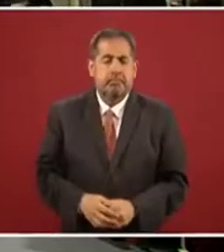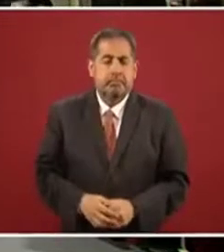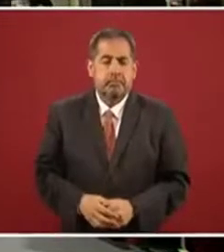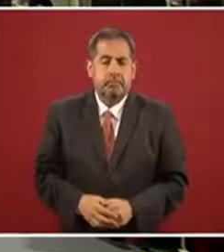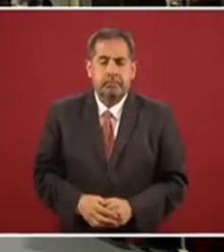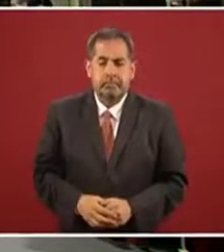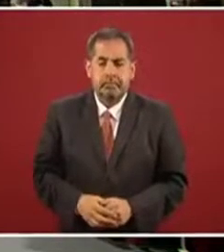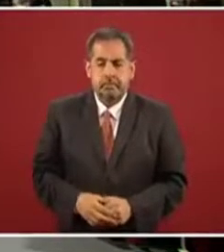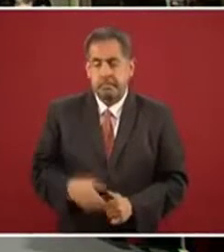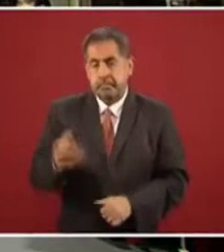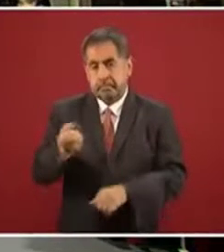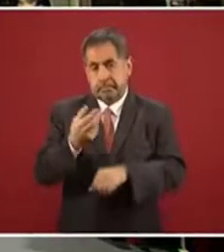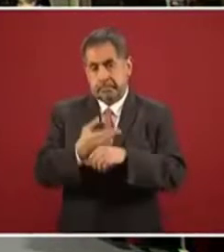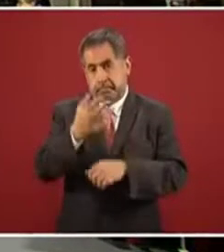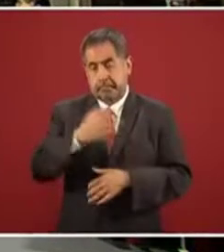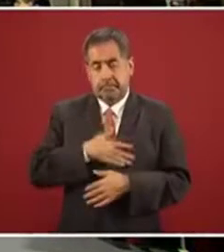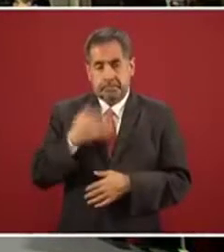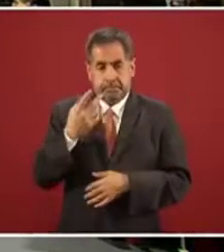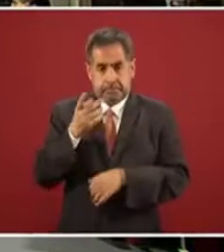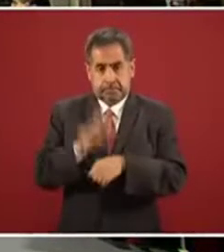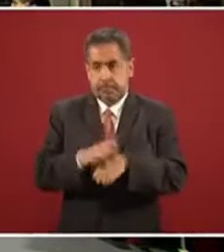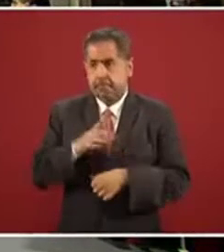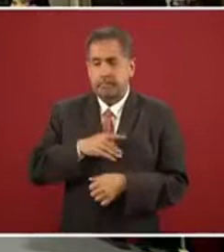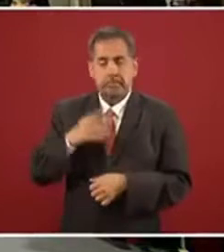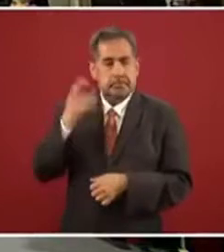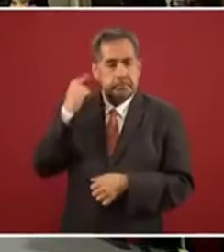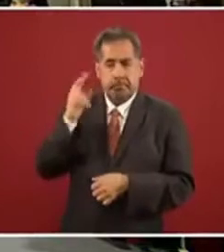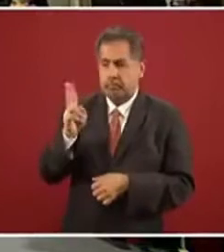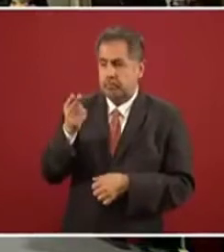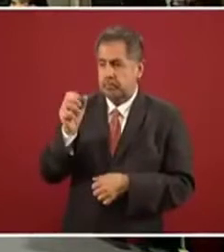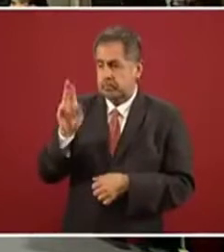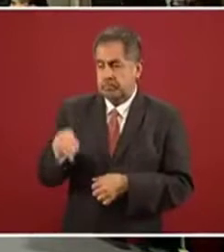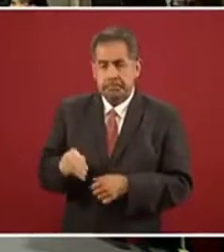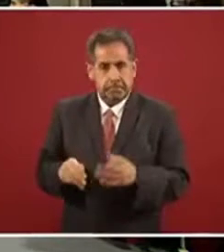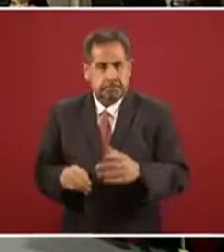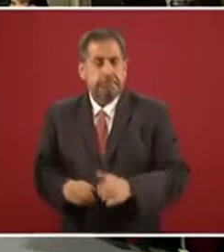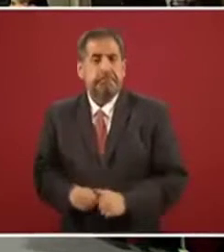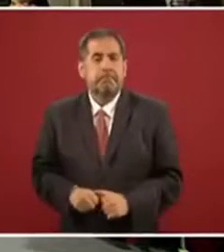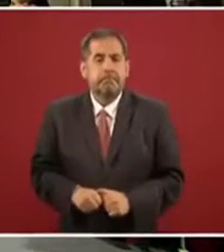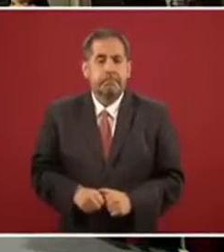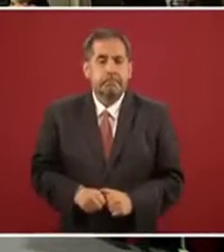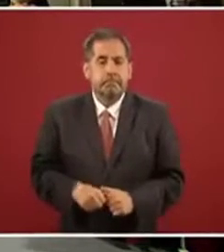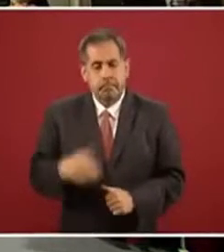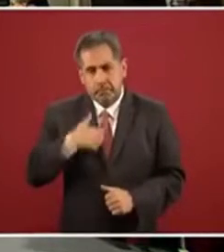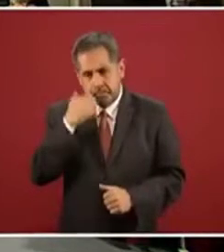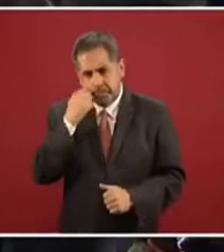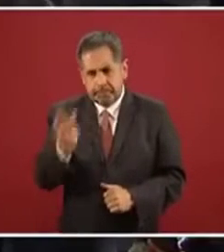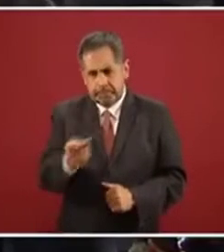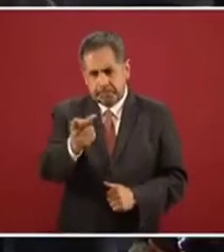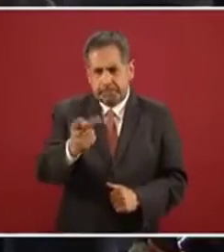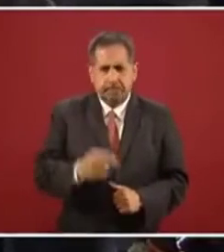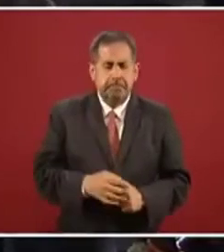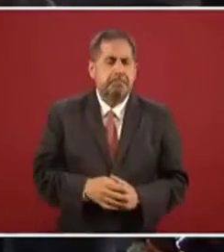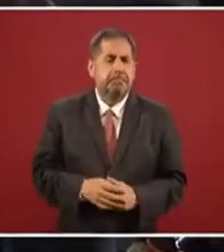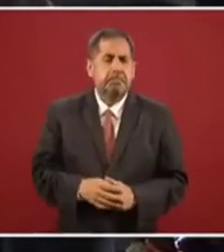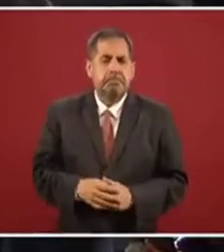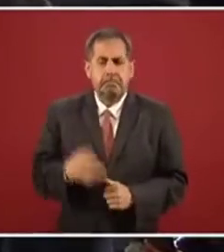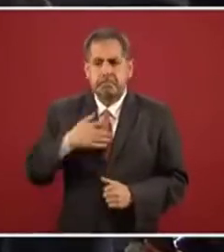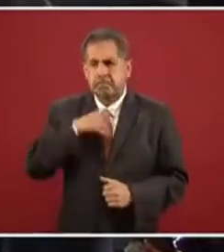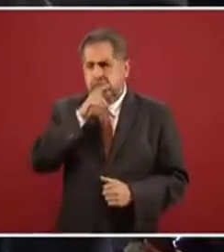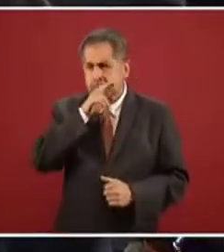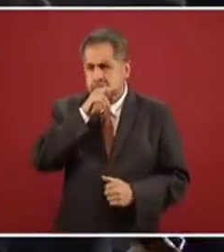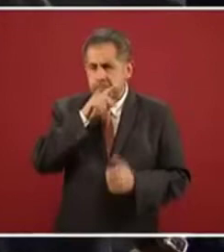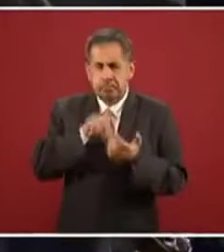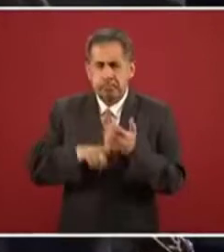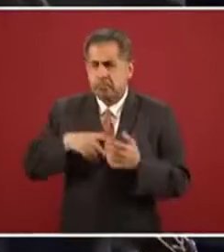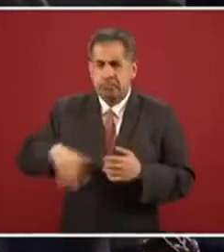Secretario, buenos días. Alberto Betancur, de Radio UNAM. Buenos días. Gracias. Quisiera yo preguntarle una cuestión que me tiene muy preocupado, sí, y